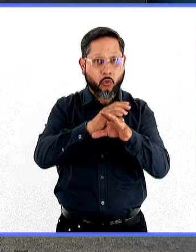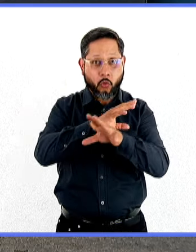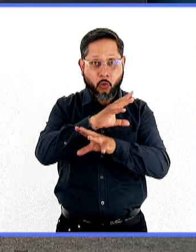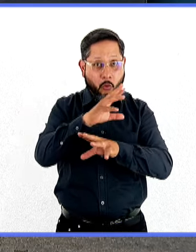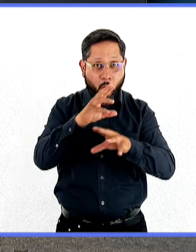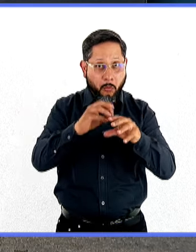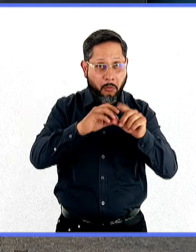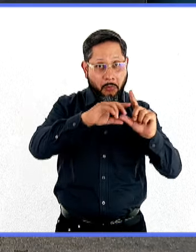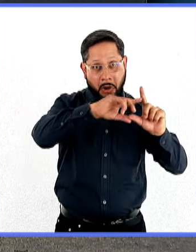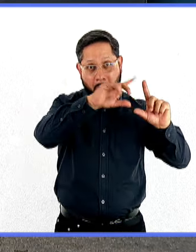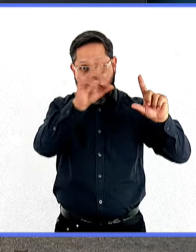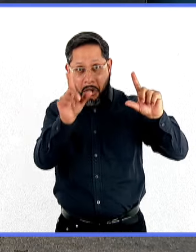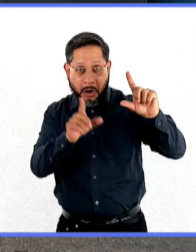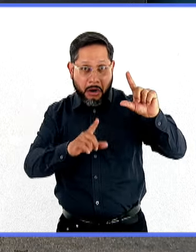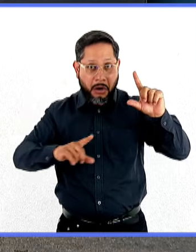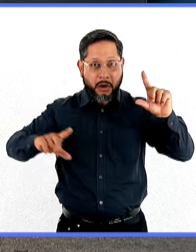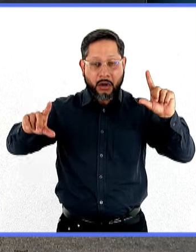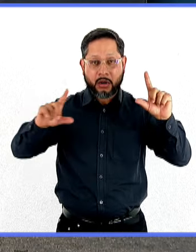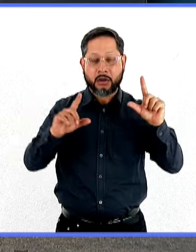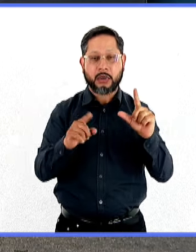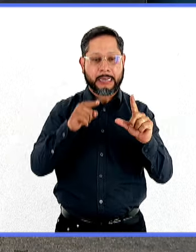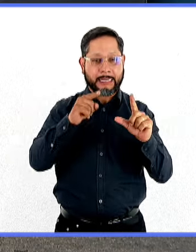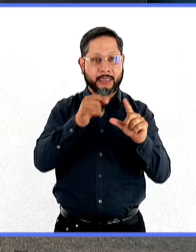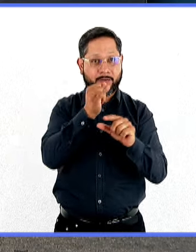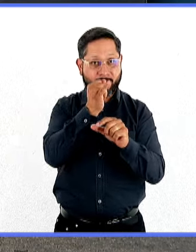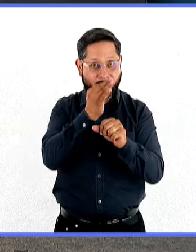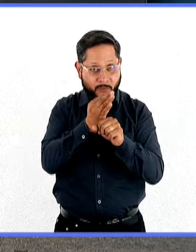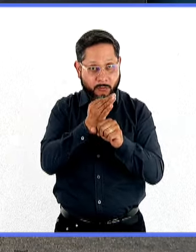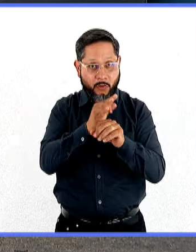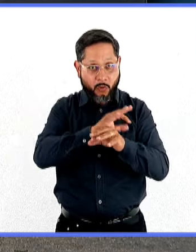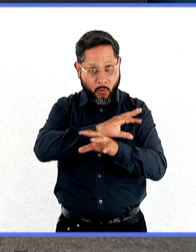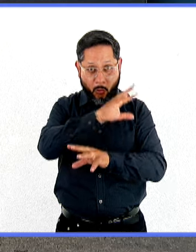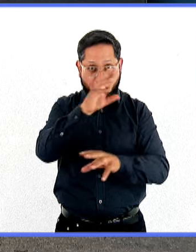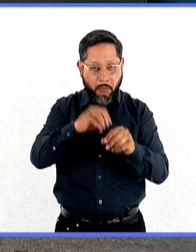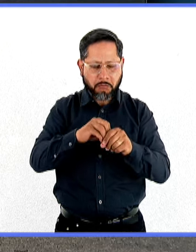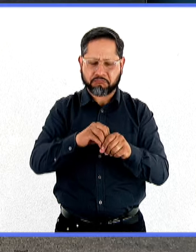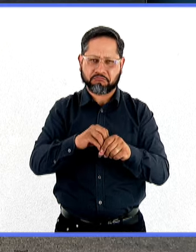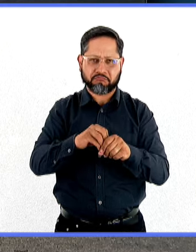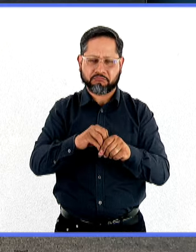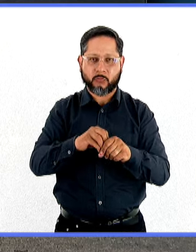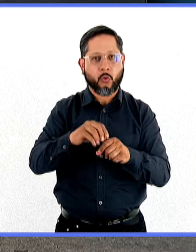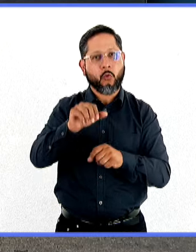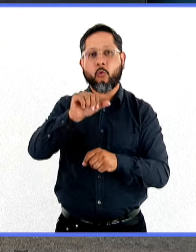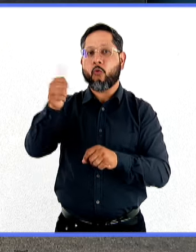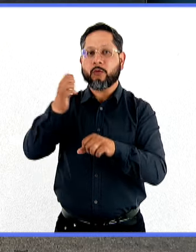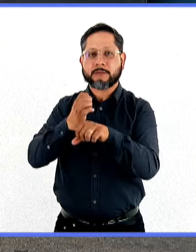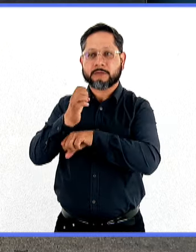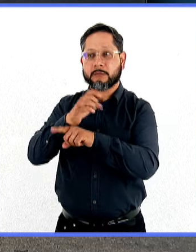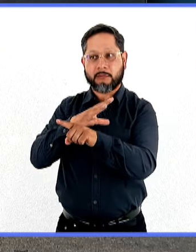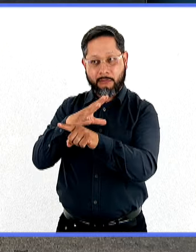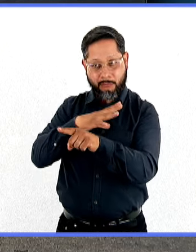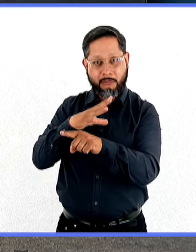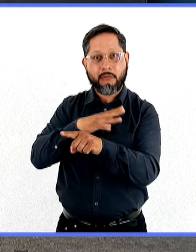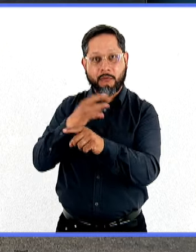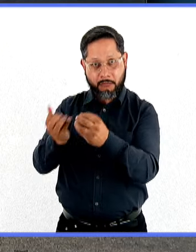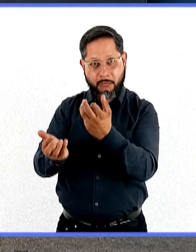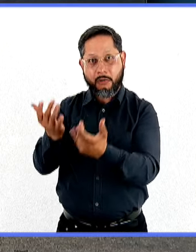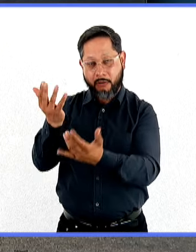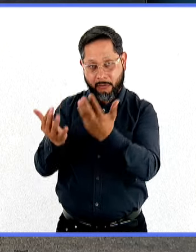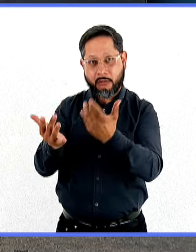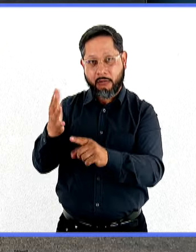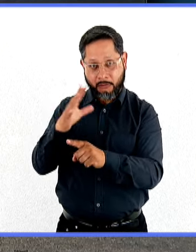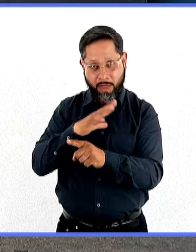las las noticias todos los reportes y hay otros estados en donde también se están presentando estos estos